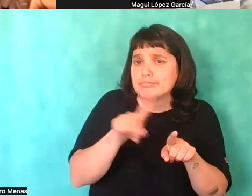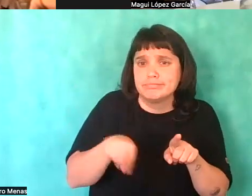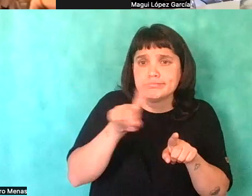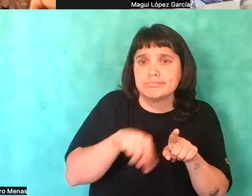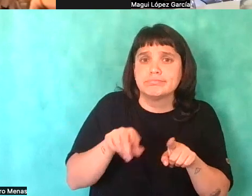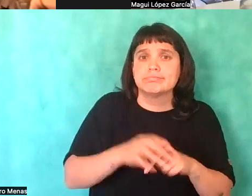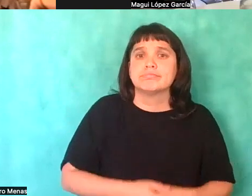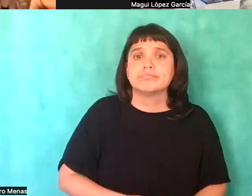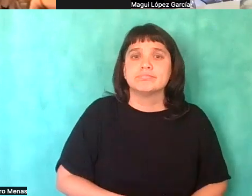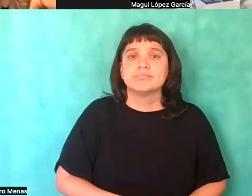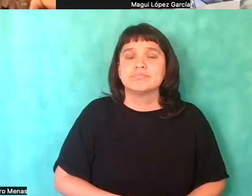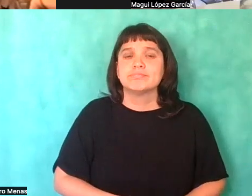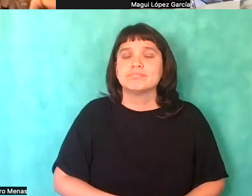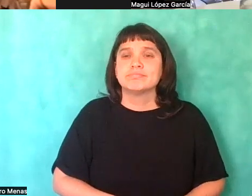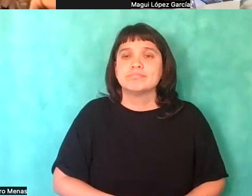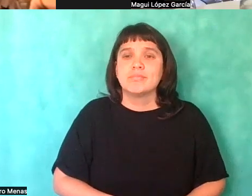Perdón.